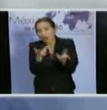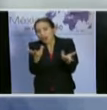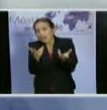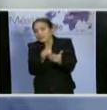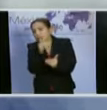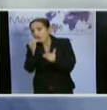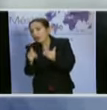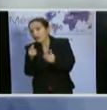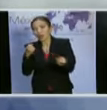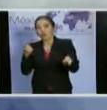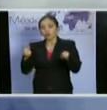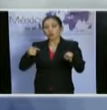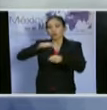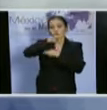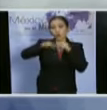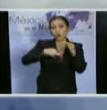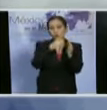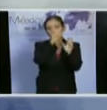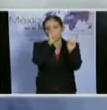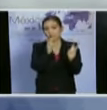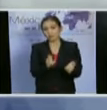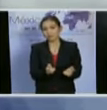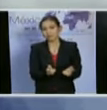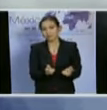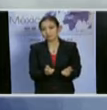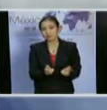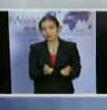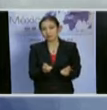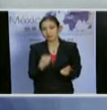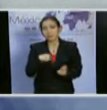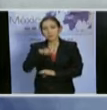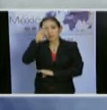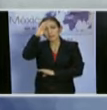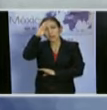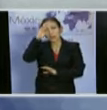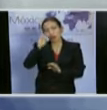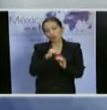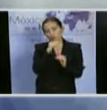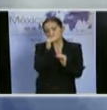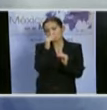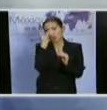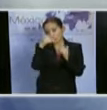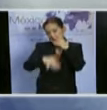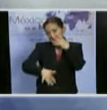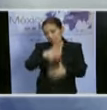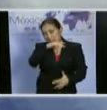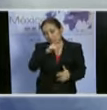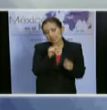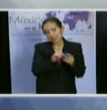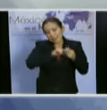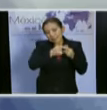la gobernanza de todo ello. Pensamos que todo el proceso 2015 ha de